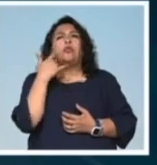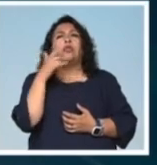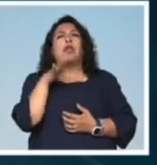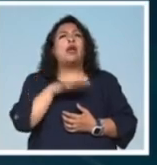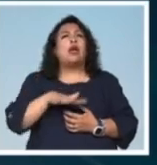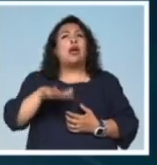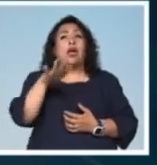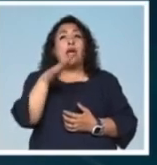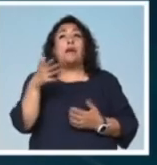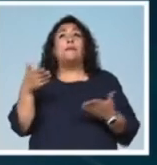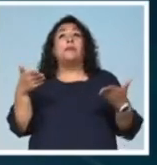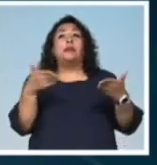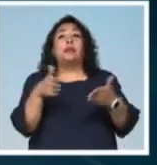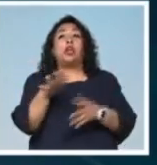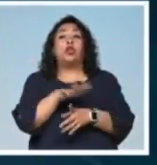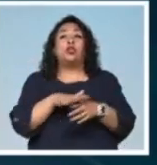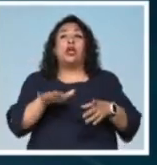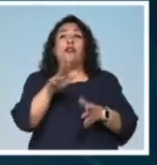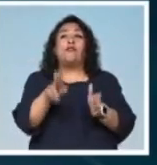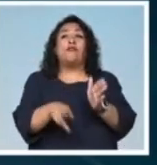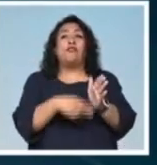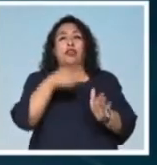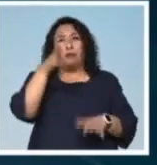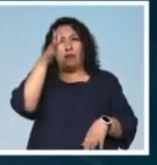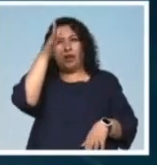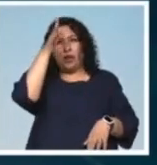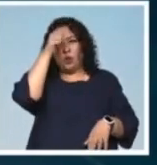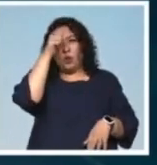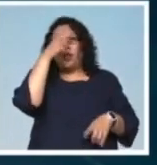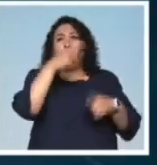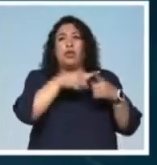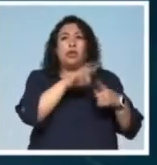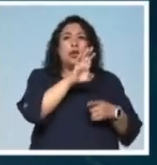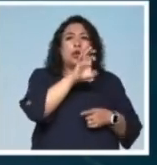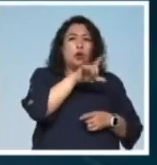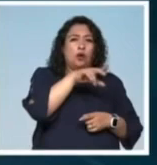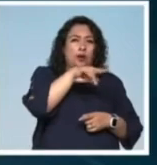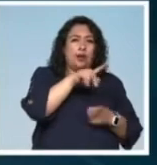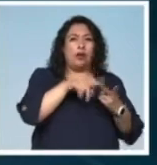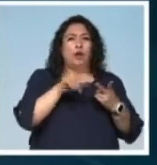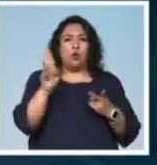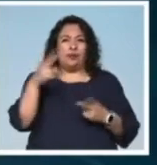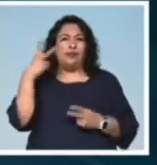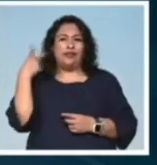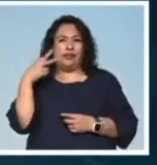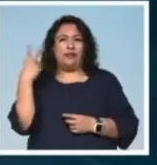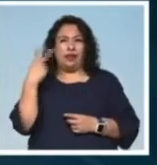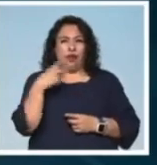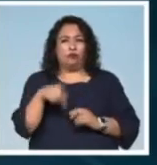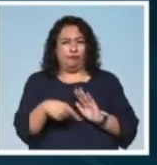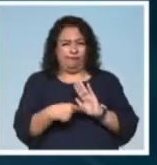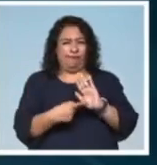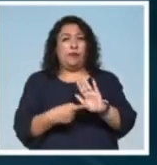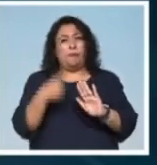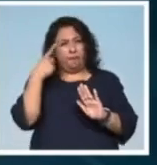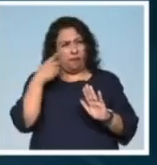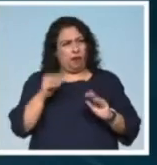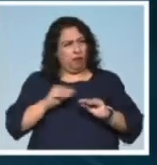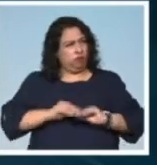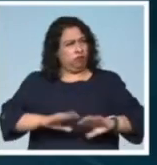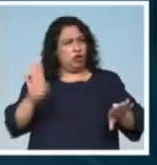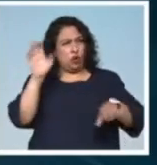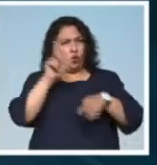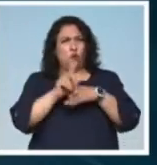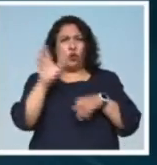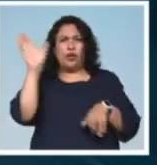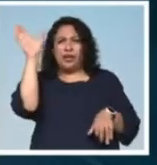Arte, fue presentado en el contexto de la firma de un convenio entre el Colegio Nacional y la Universidad Veracruzana para fortalecer la divulgación de la